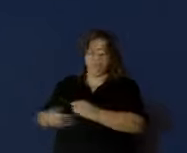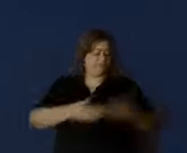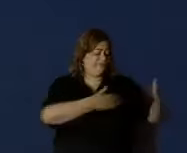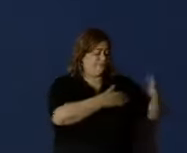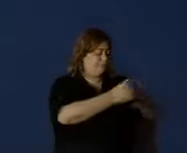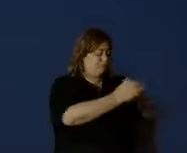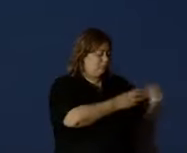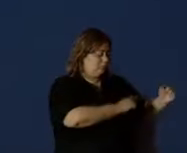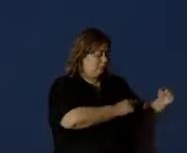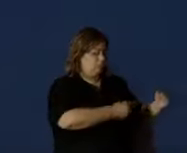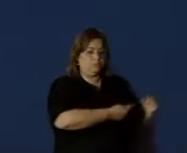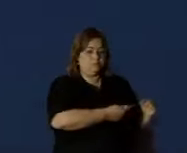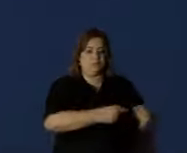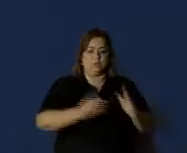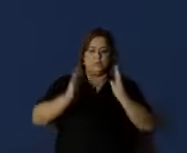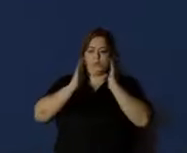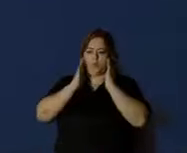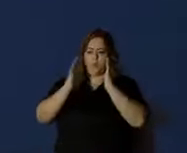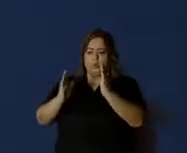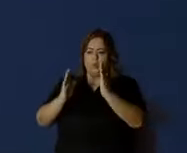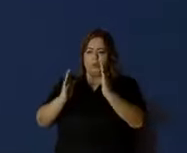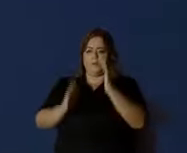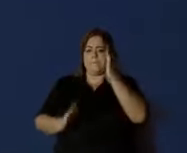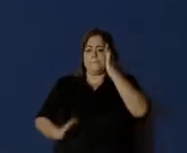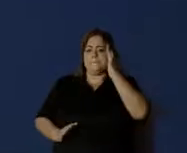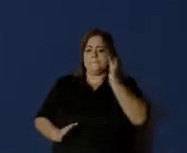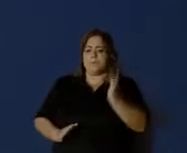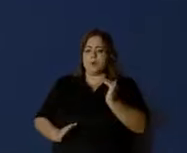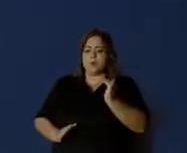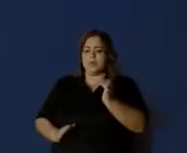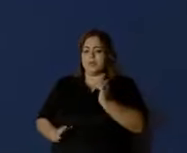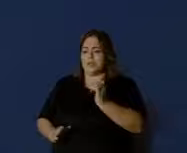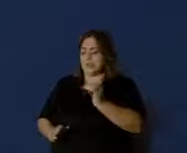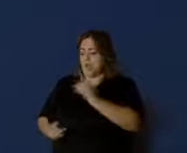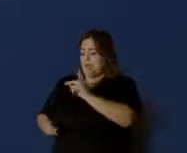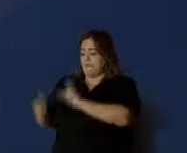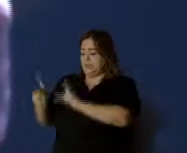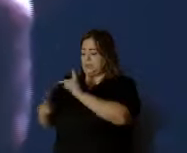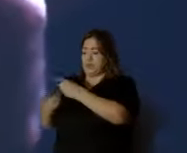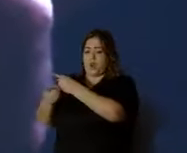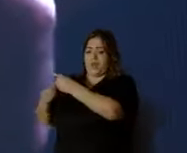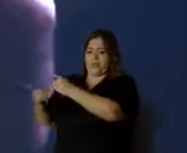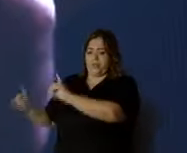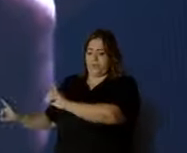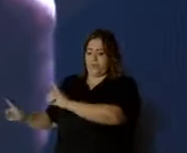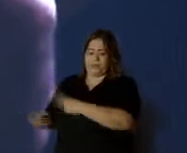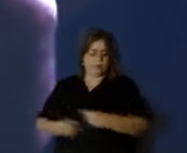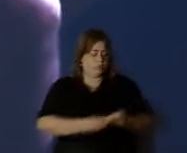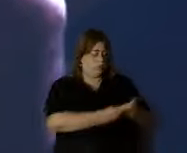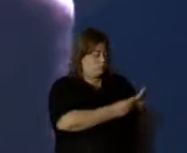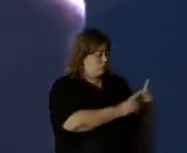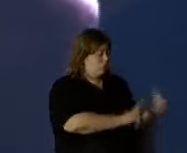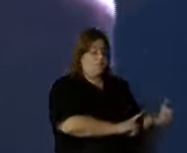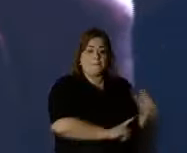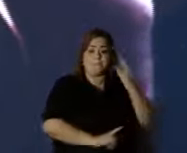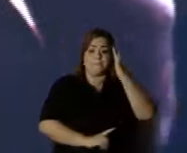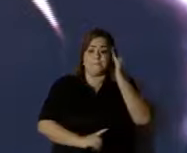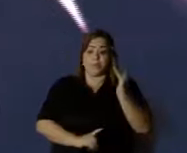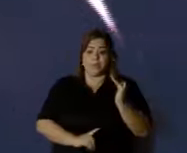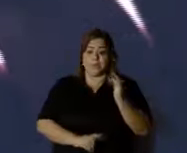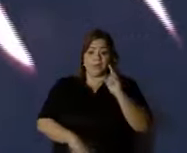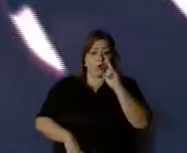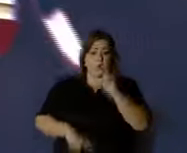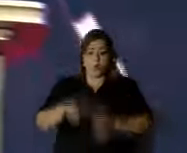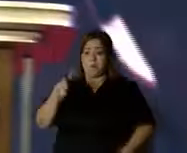La gente se va a dar cuenta cuando lo vean derrotado, cuando lo vean con problemas, divorciado. Porque la gente que le hace cosas a los siervos ungidos de Dios van a